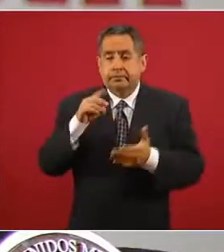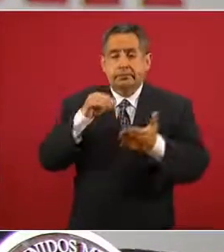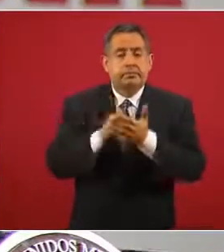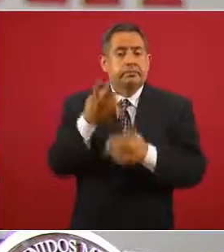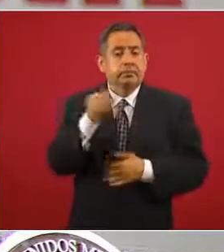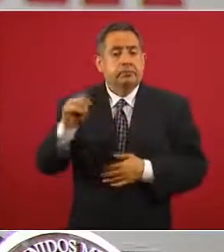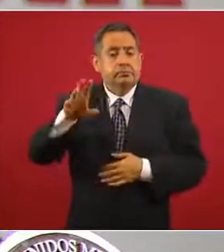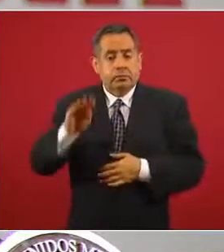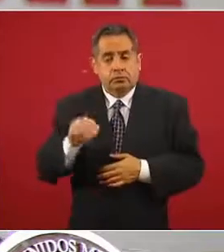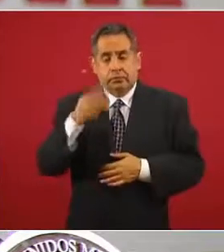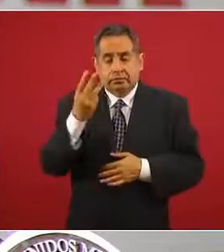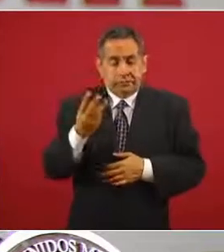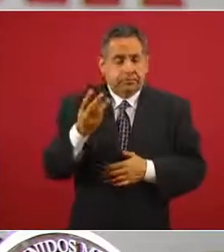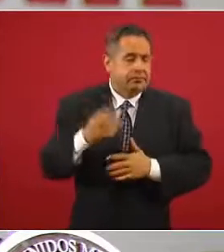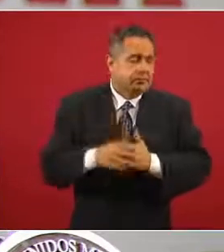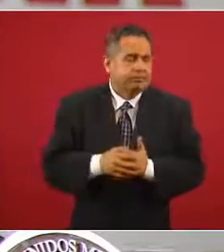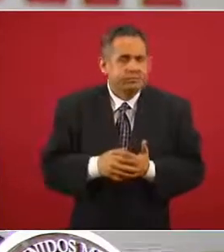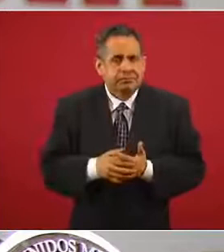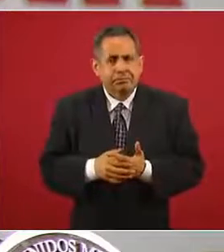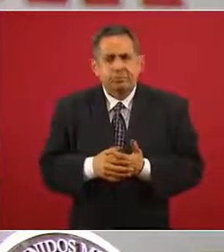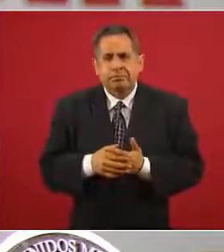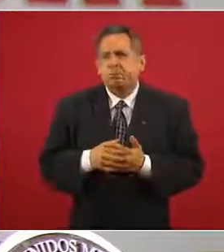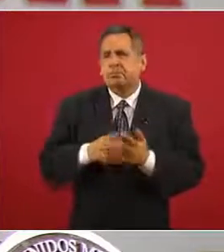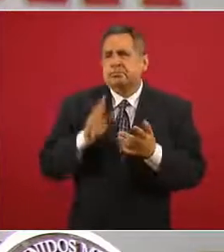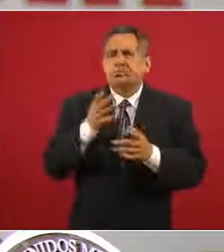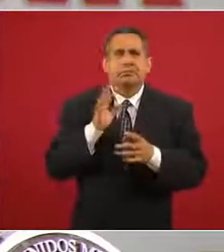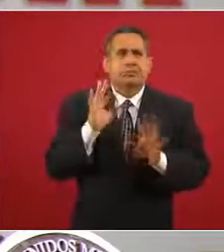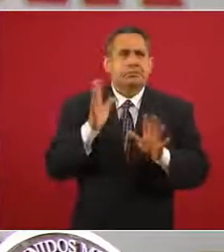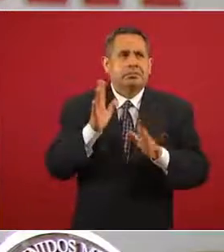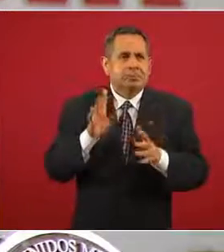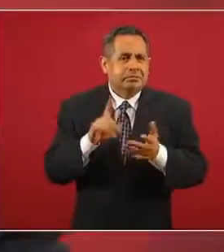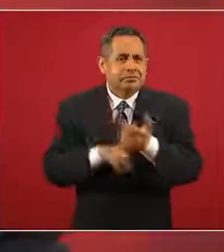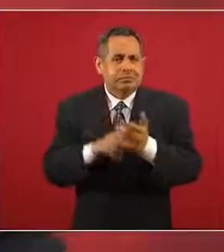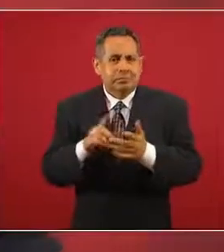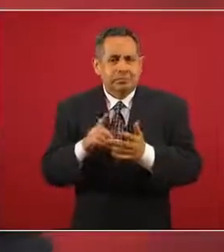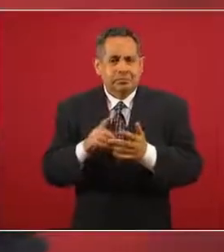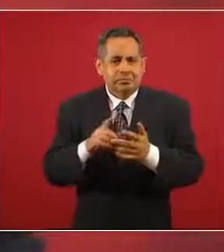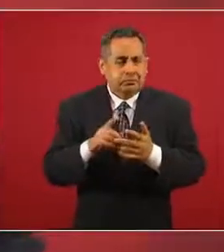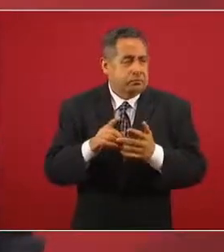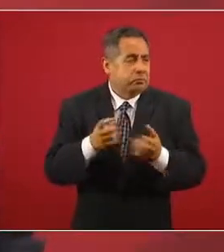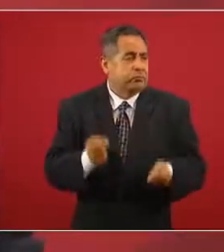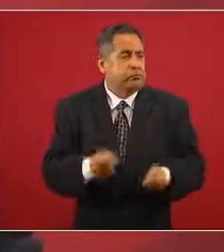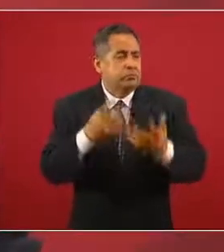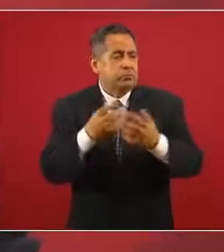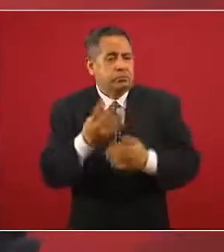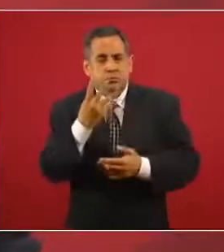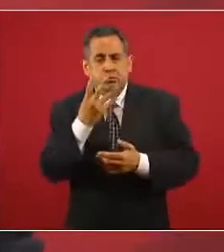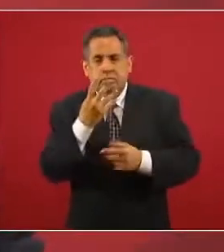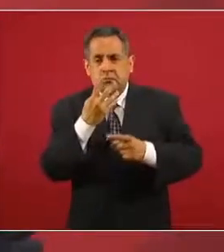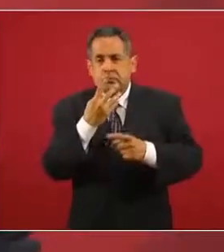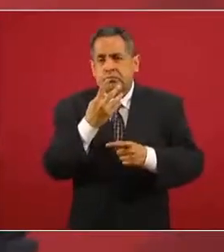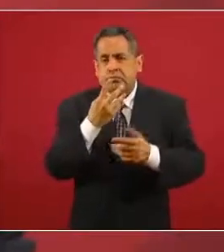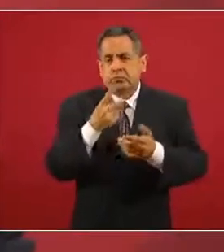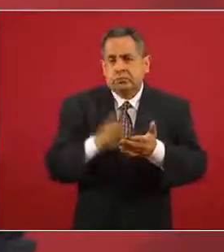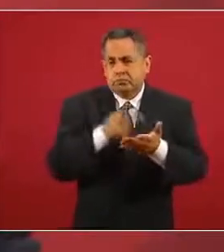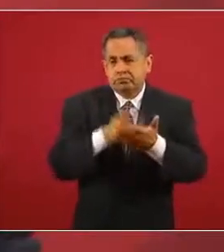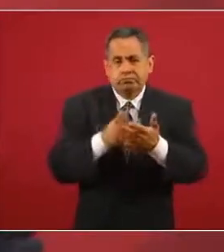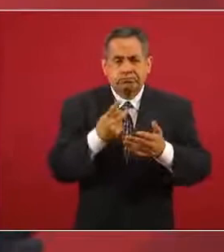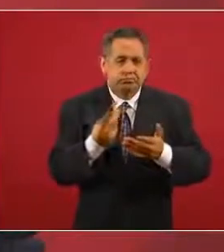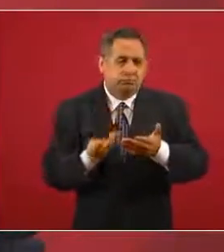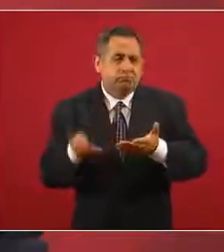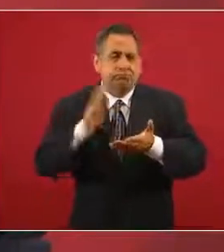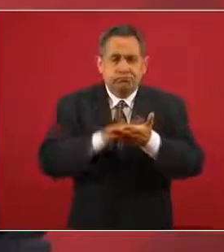30,993. Casi hay una multiplicación de 4 veces en el número de camas disponibles, producto